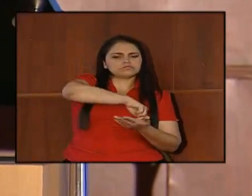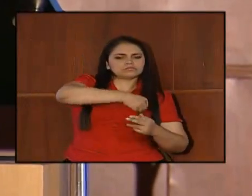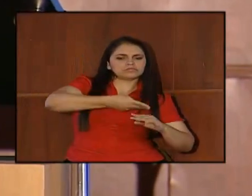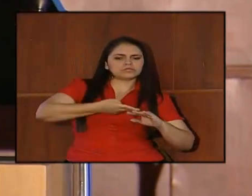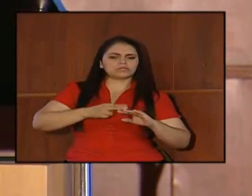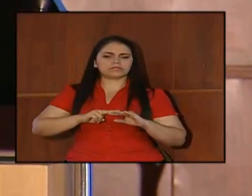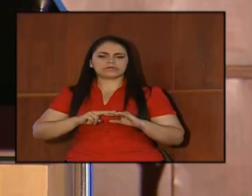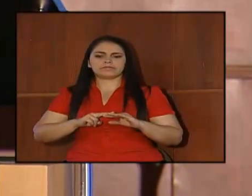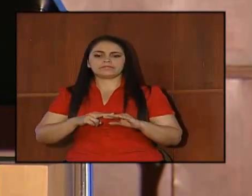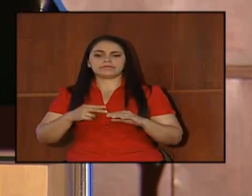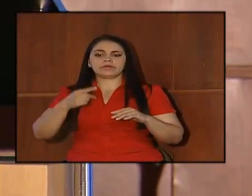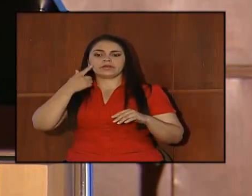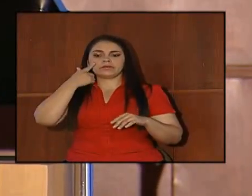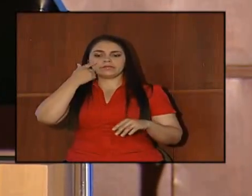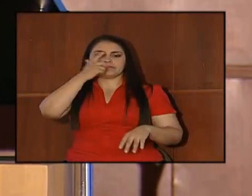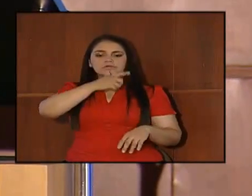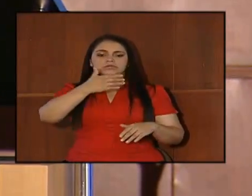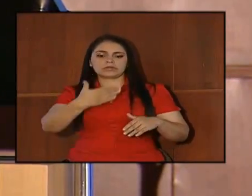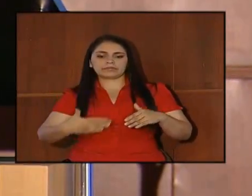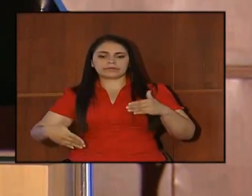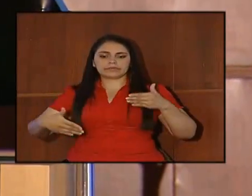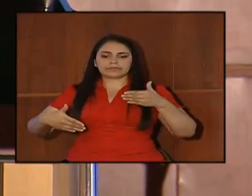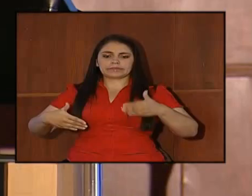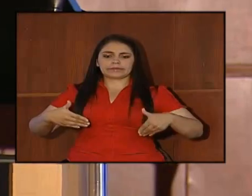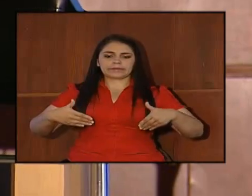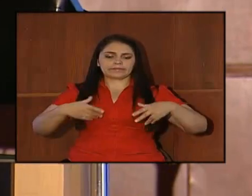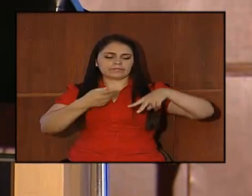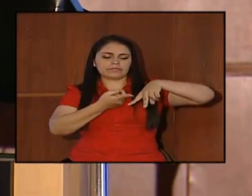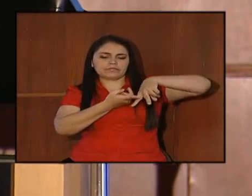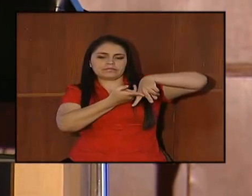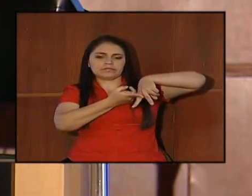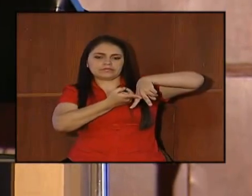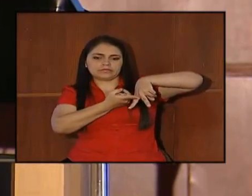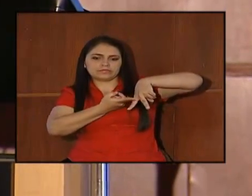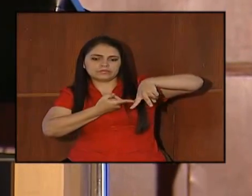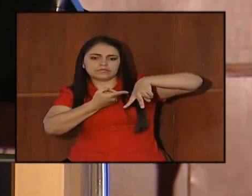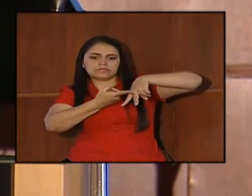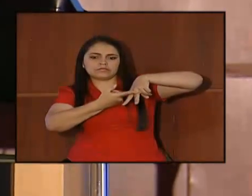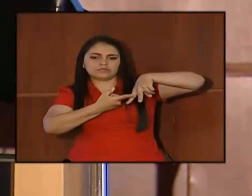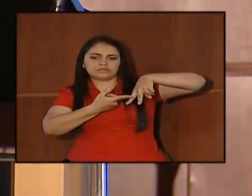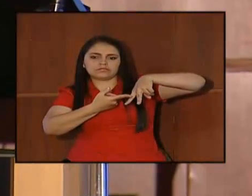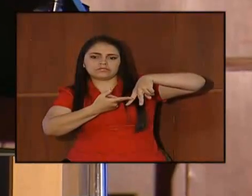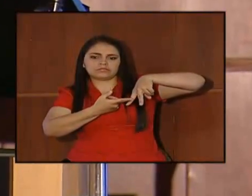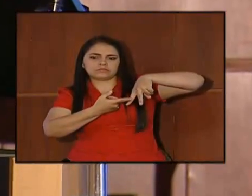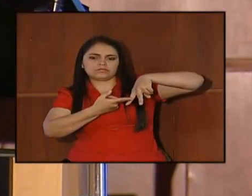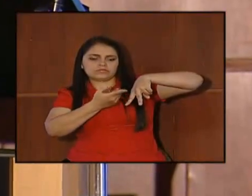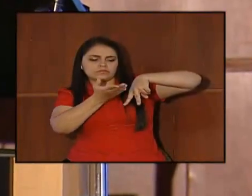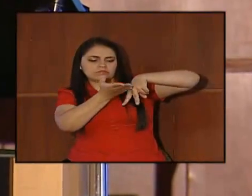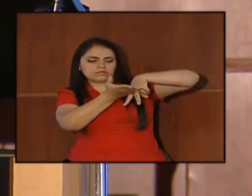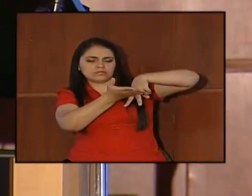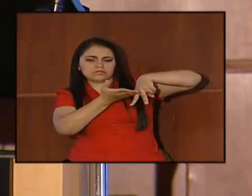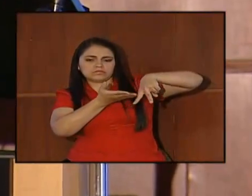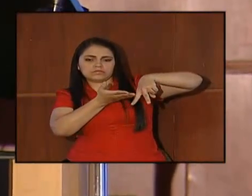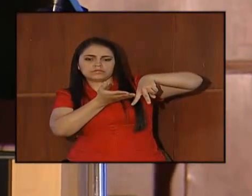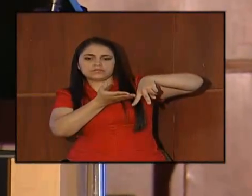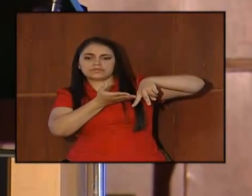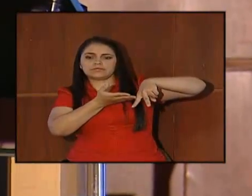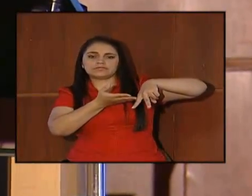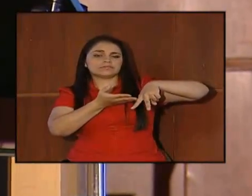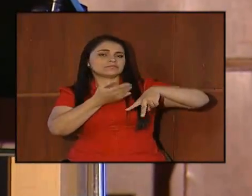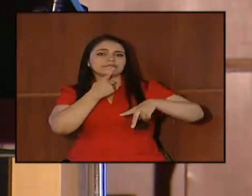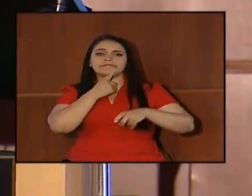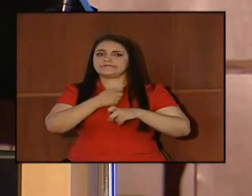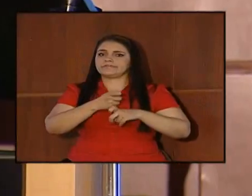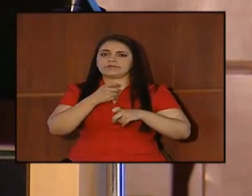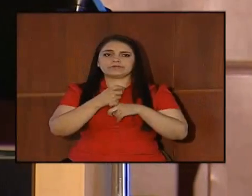que está amputada arriba de la rodilla o de la cadera, que es cuando retiran esto, ya le va a dar un poquito